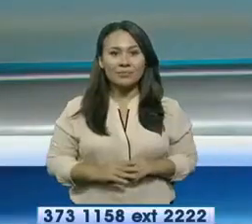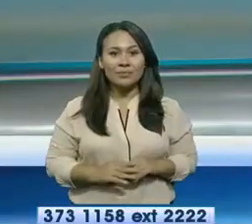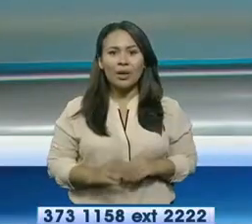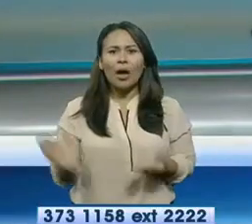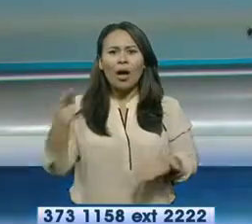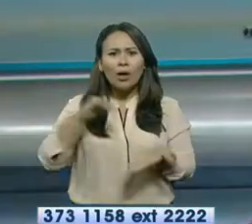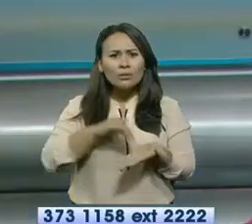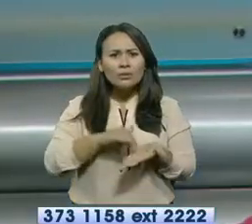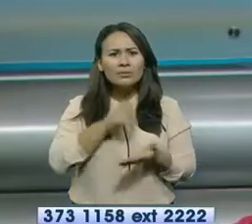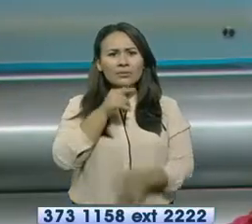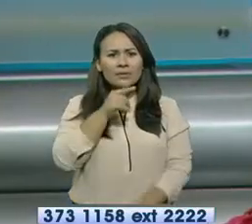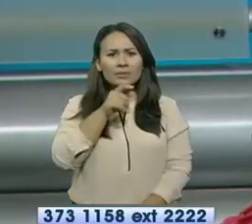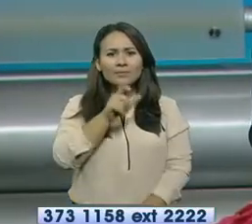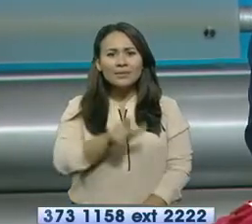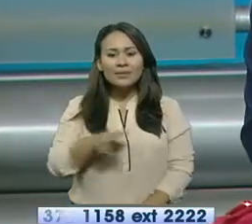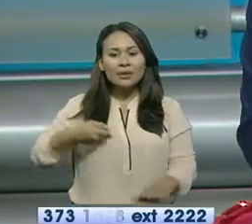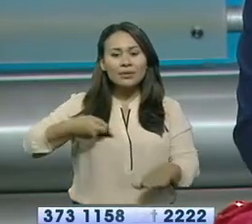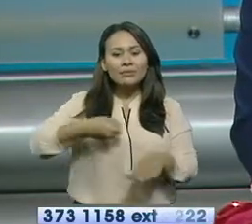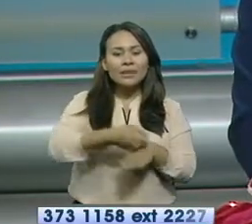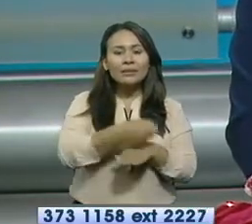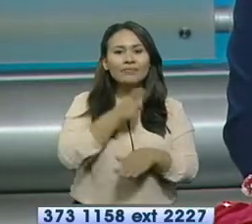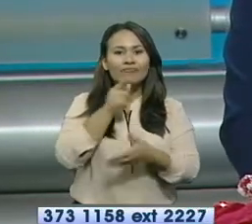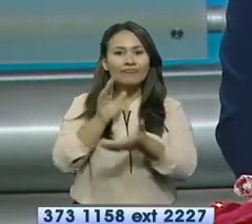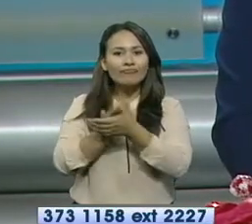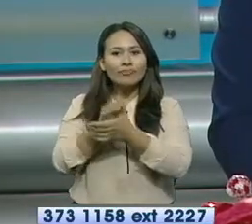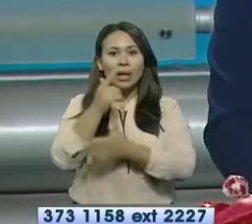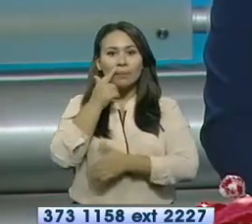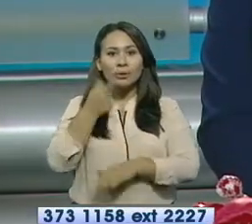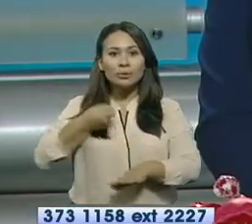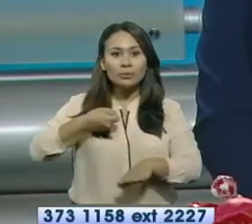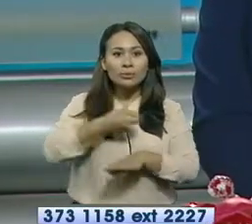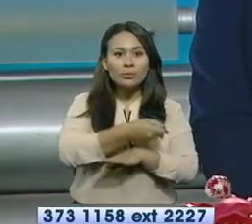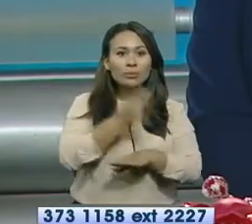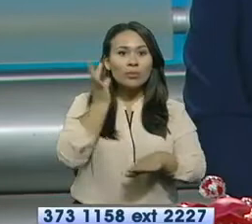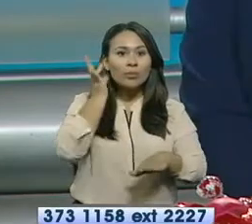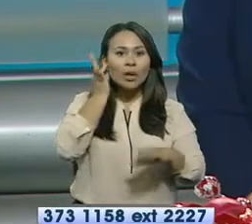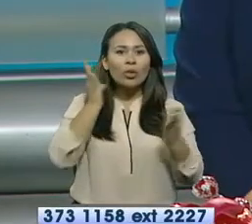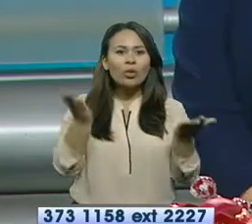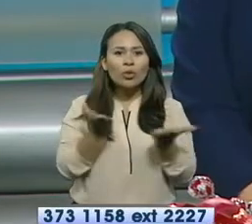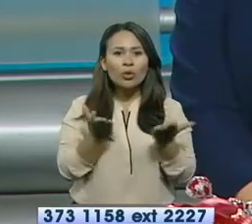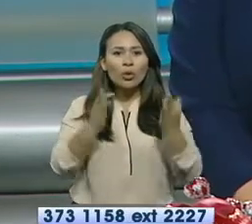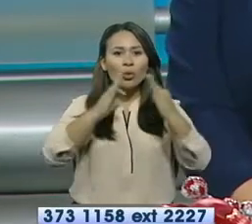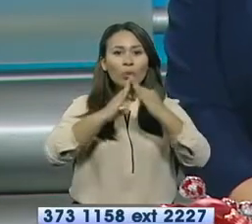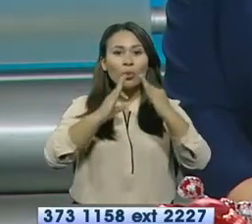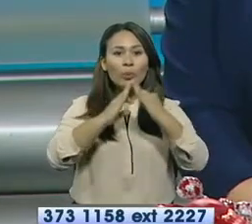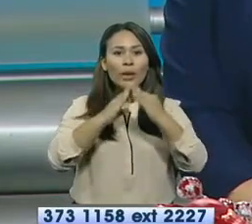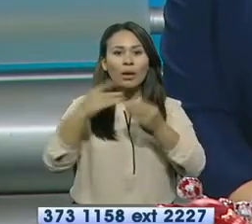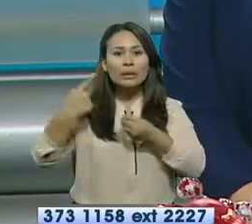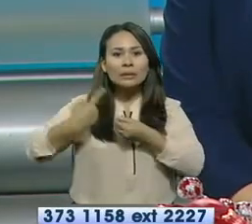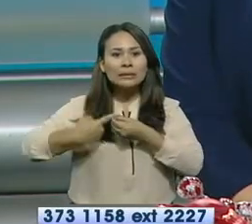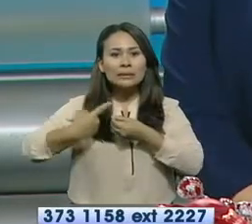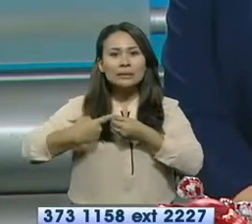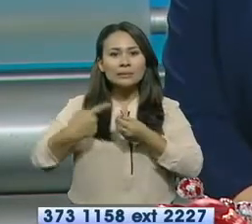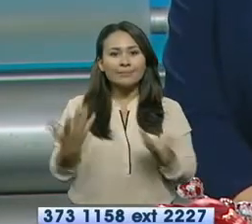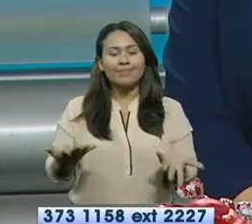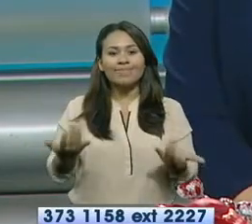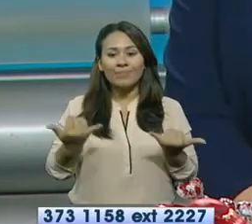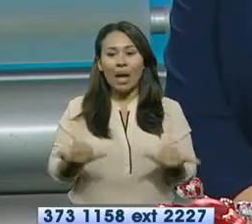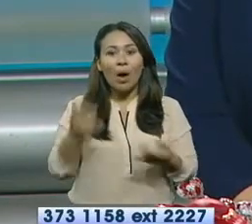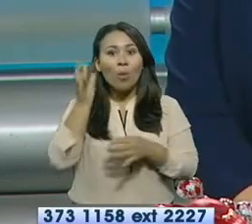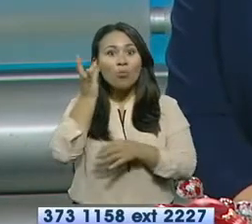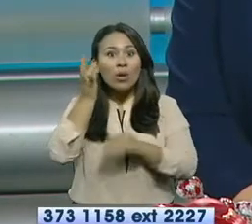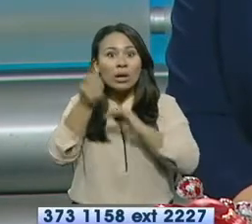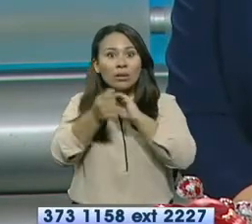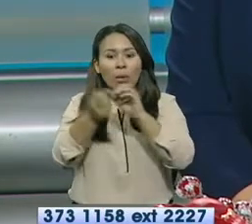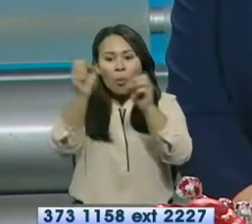Un nuevo caso de presunto femicidio se registró en la parroquia Tumbaco, en Quito. El cadáver de una mujer fue encontrado en un pozo séptico